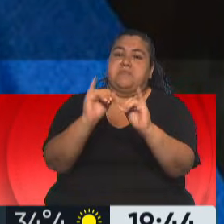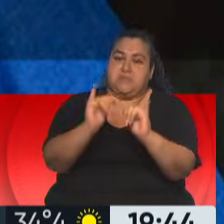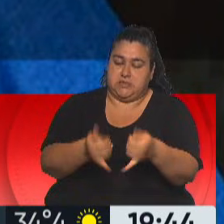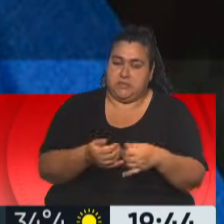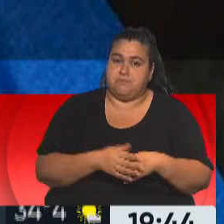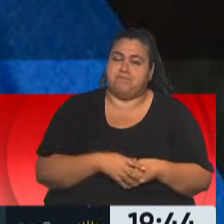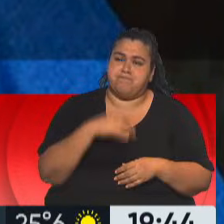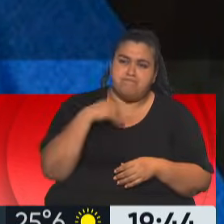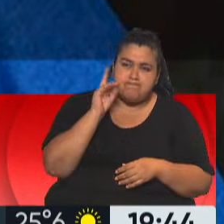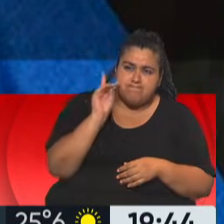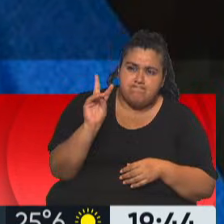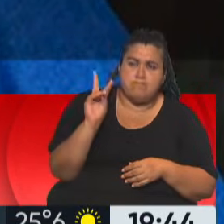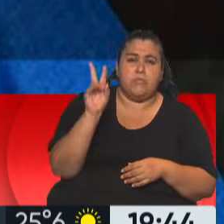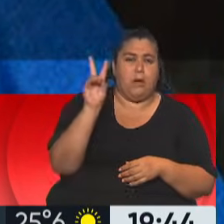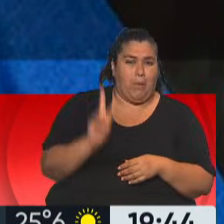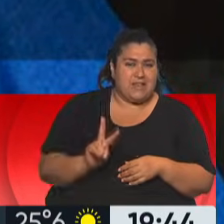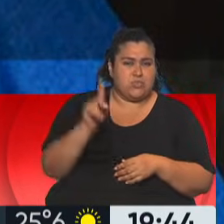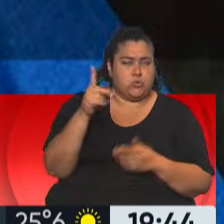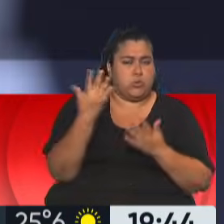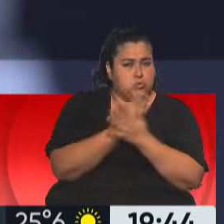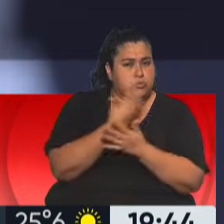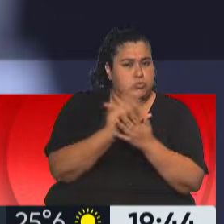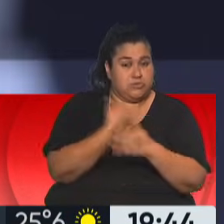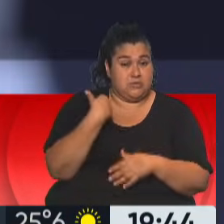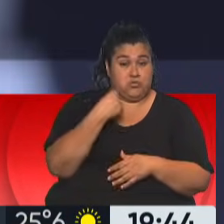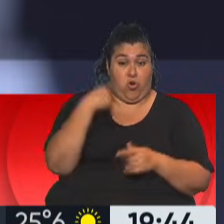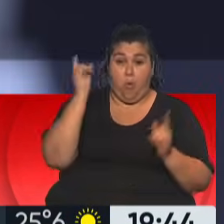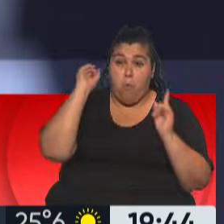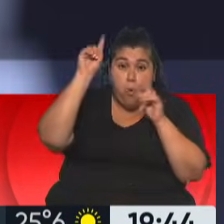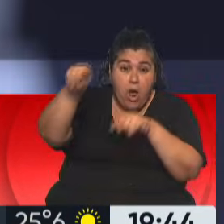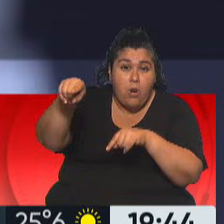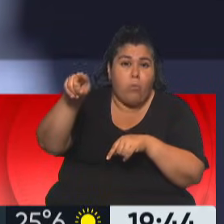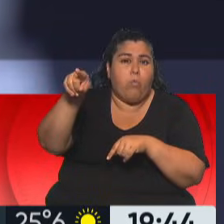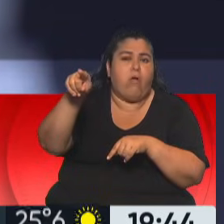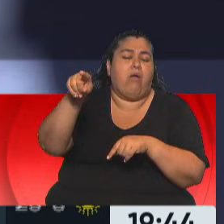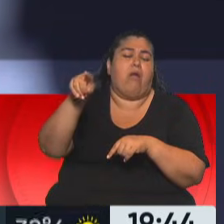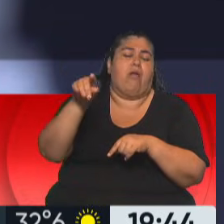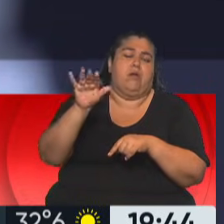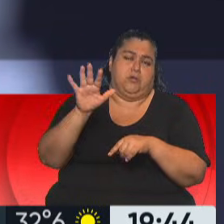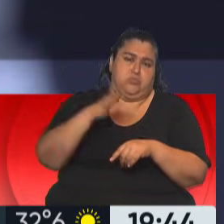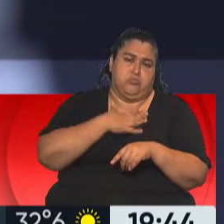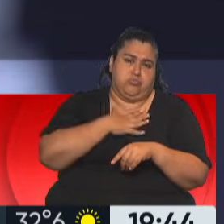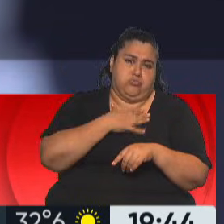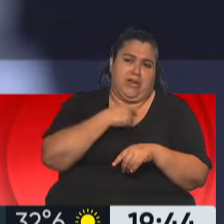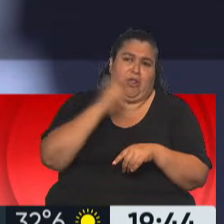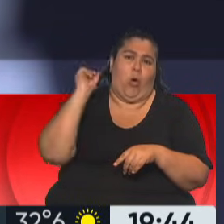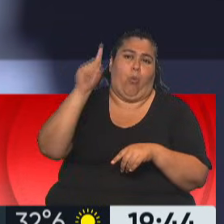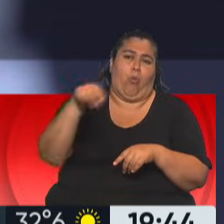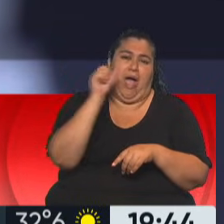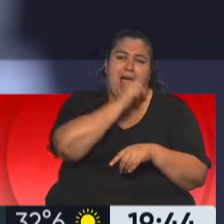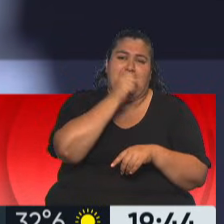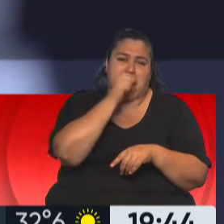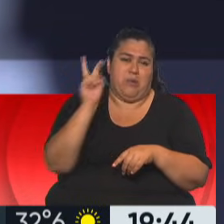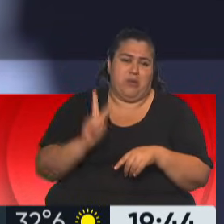Y sí, retornar, por supuesto. Si estoy en el cuerpo y todo se normaliza, sí, voy a volver a cantar en Venezuela, como todos